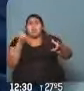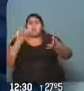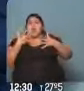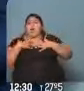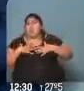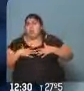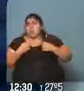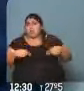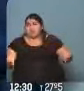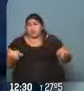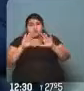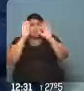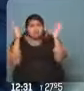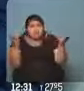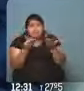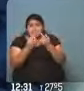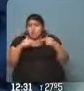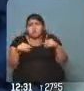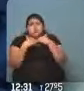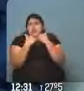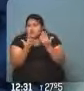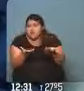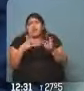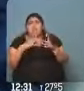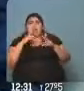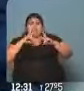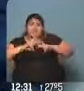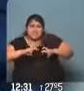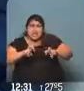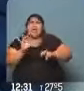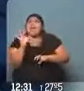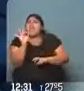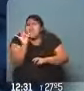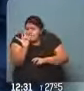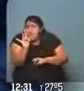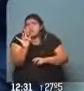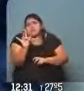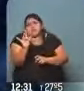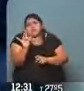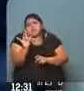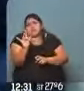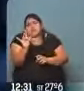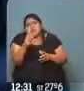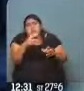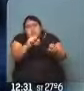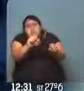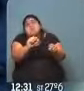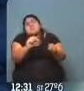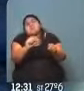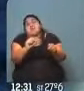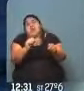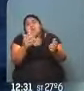no tienen caja negra ni demás ya que serán los peritajes difíciles de realizar sobre los restos de la aeronave los que permitan